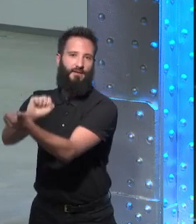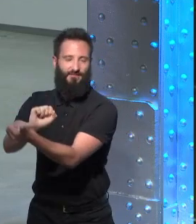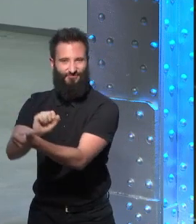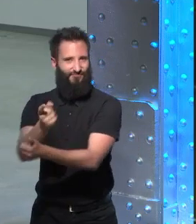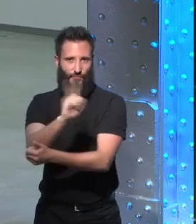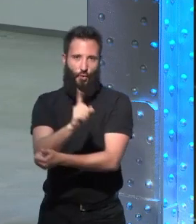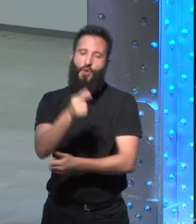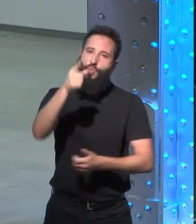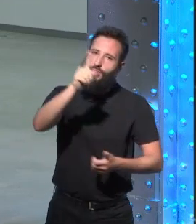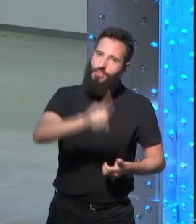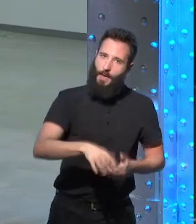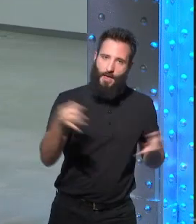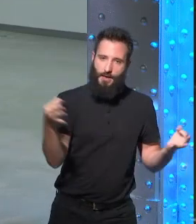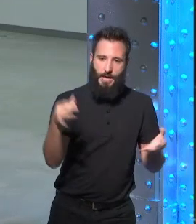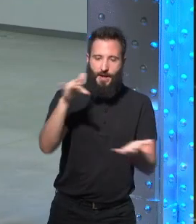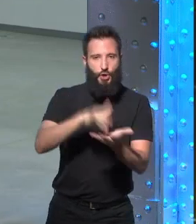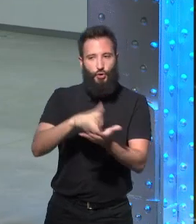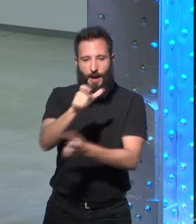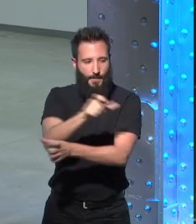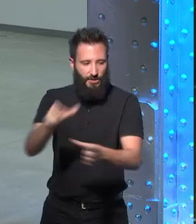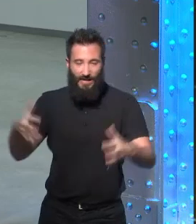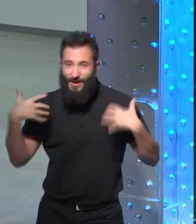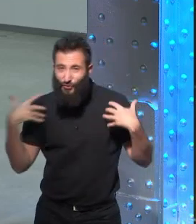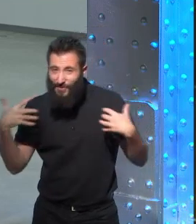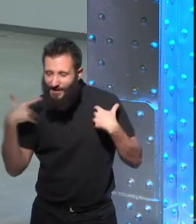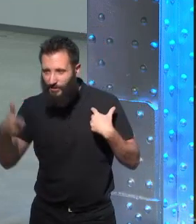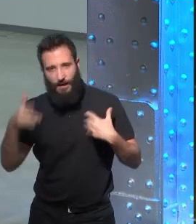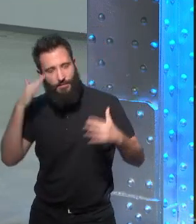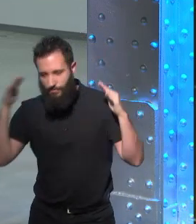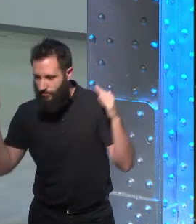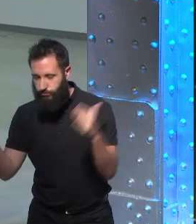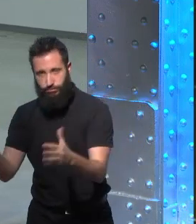también el tratamiento a las víctimas. Y también